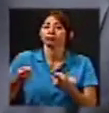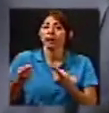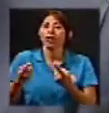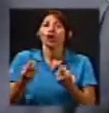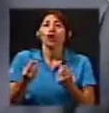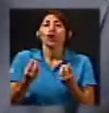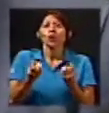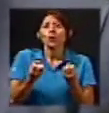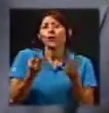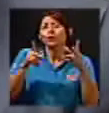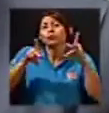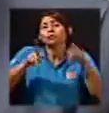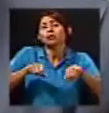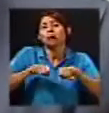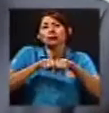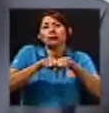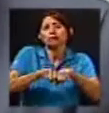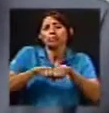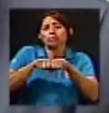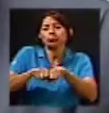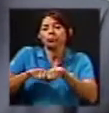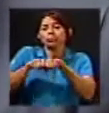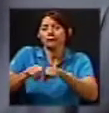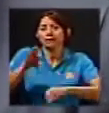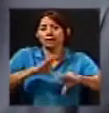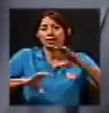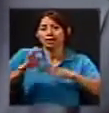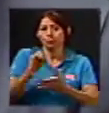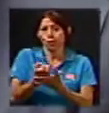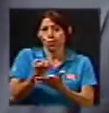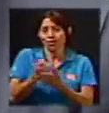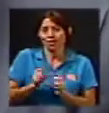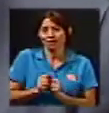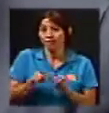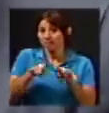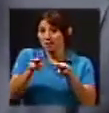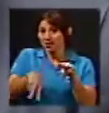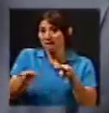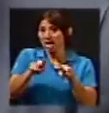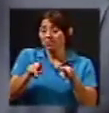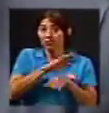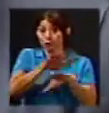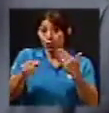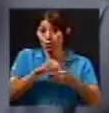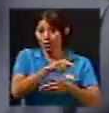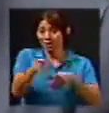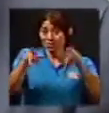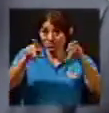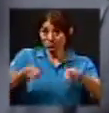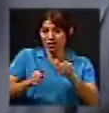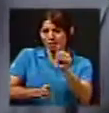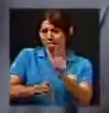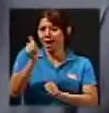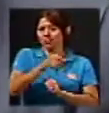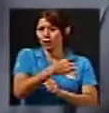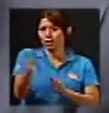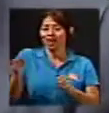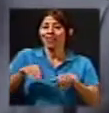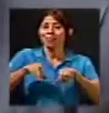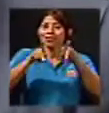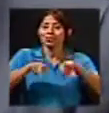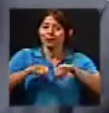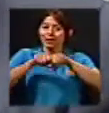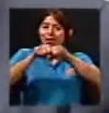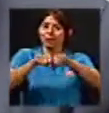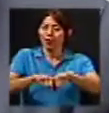muchas graduaciones se han realizado en ciencias económicas, con la ventaja de que todos los graduados, en su mayoría, ha sido